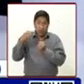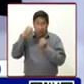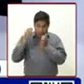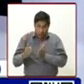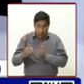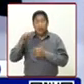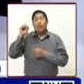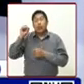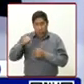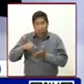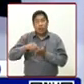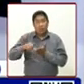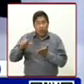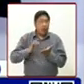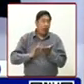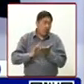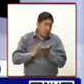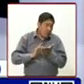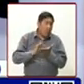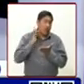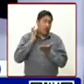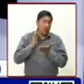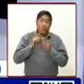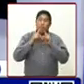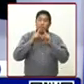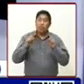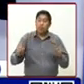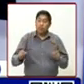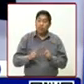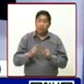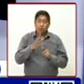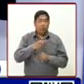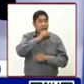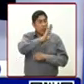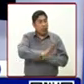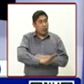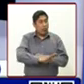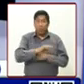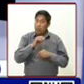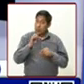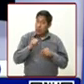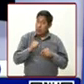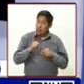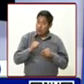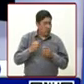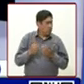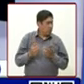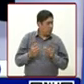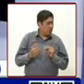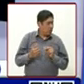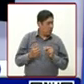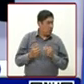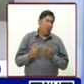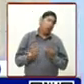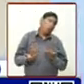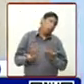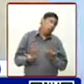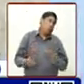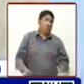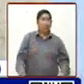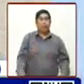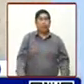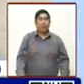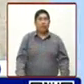hizo responsable, pagó los medicamentos, se activó el SOAT. Son preguntas que en la siguiente nota Giovanna Cárdenas nos va a contar.